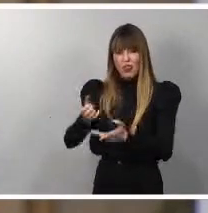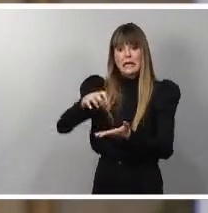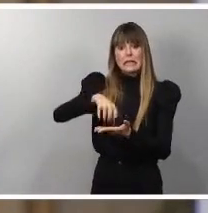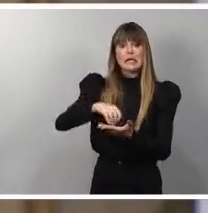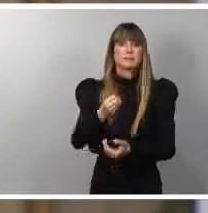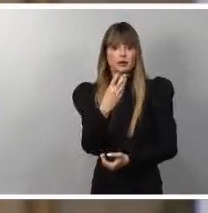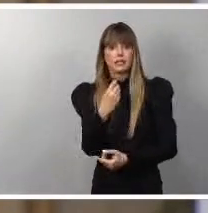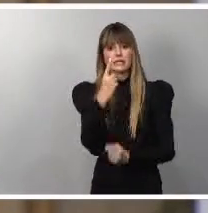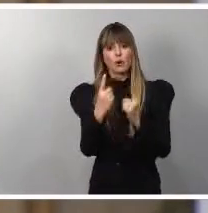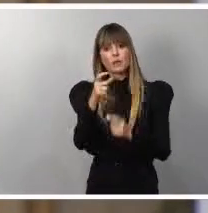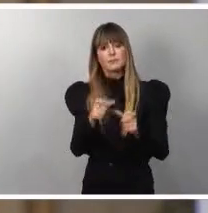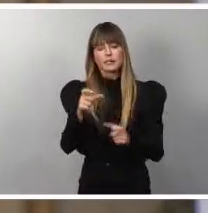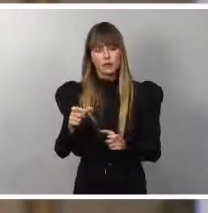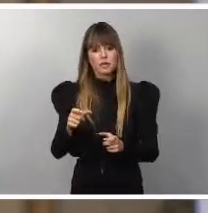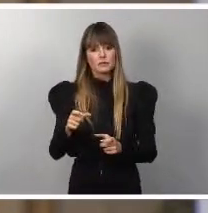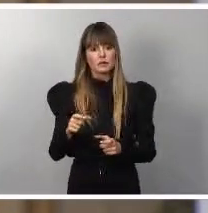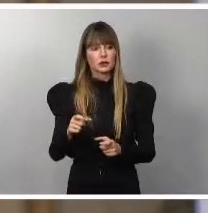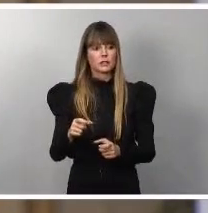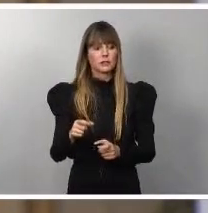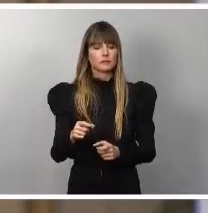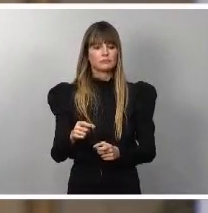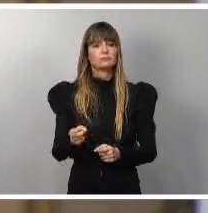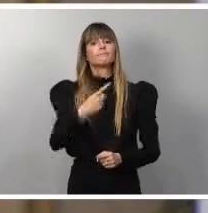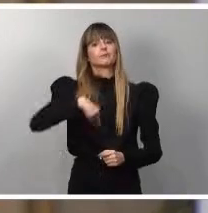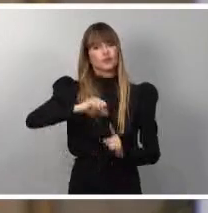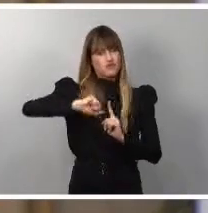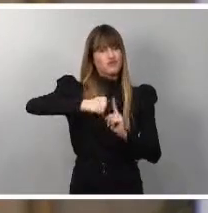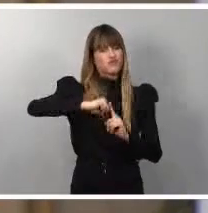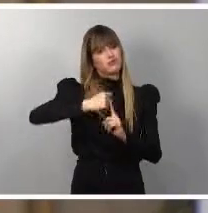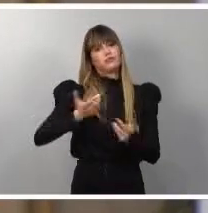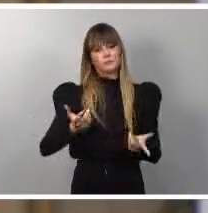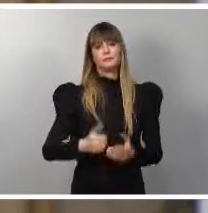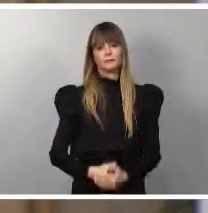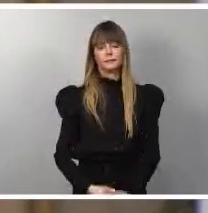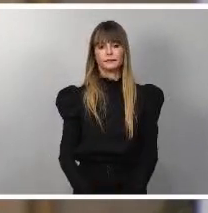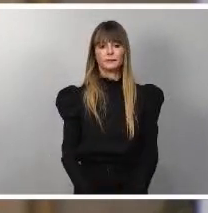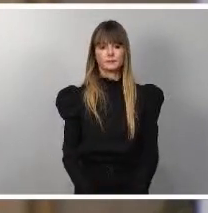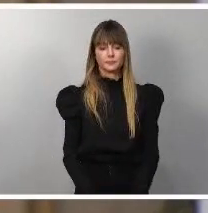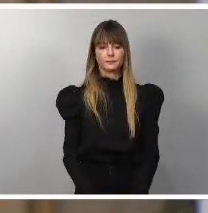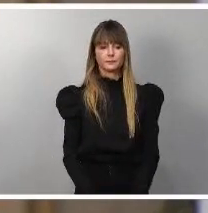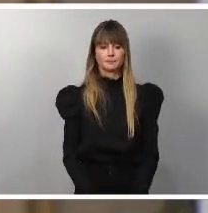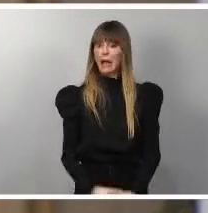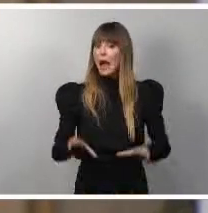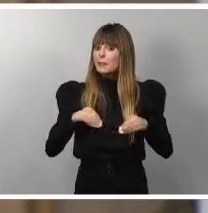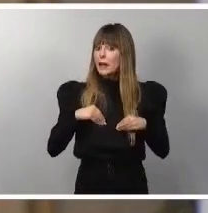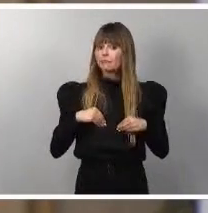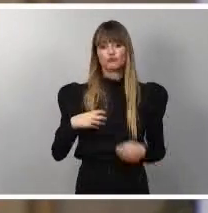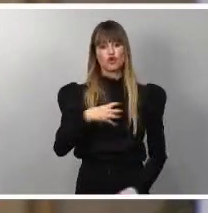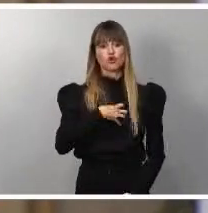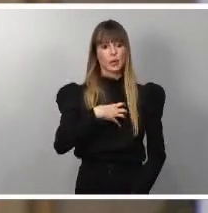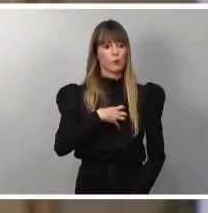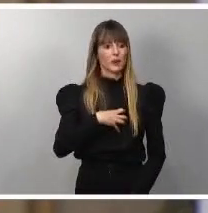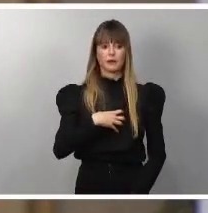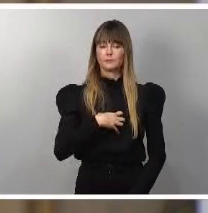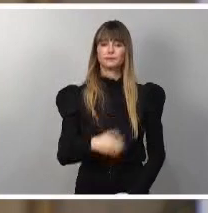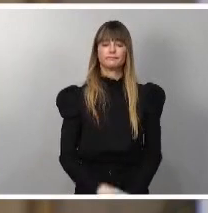Socialista y hay gente que efectivamente somos asediados. Y esto creo que no es aceptable, ¿no? Y